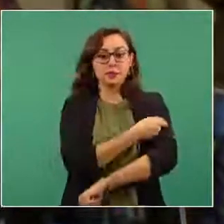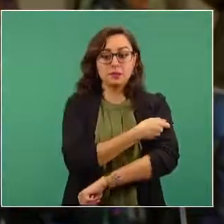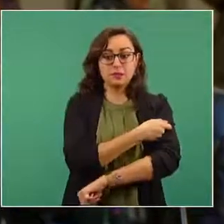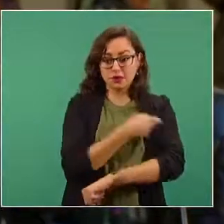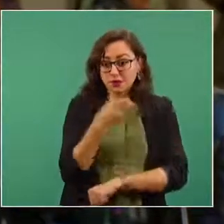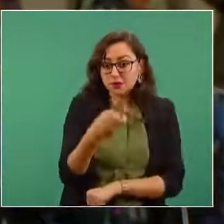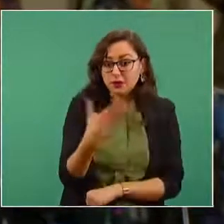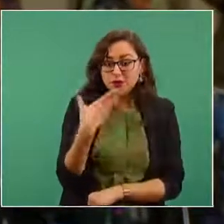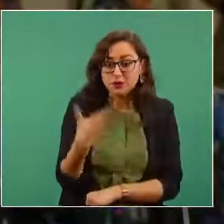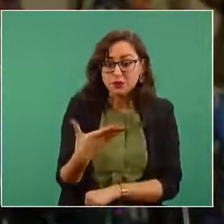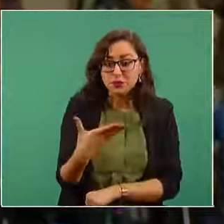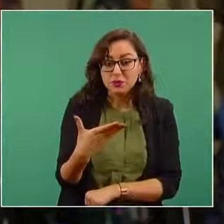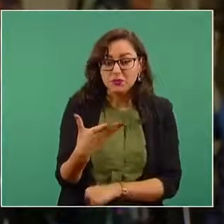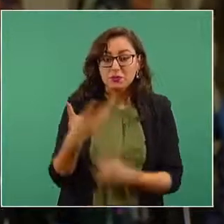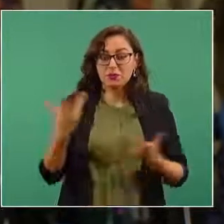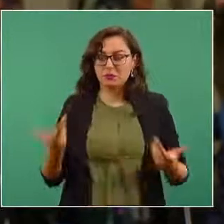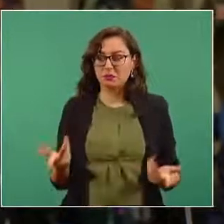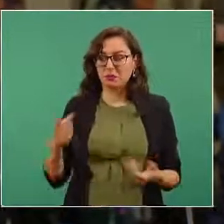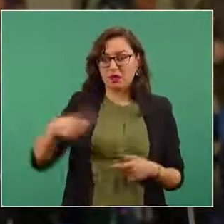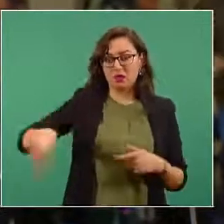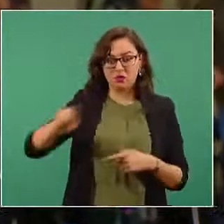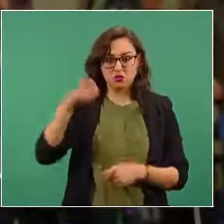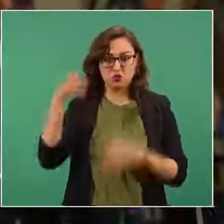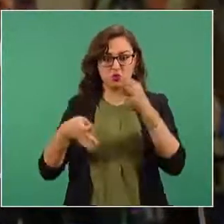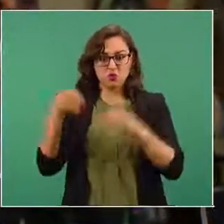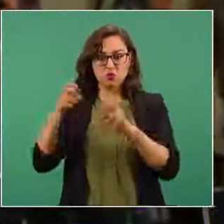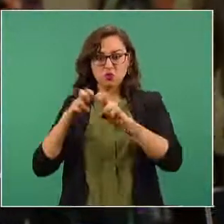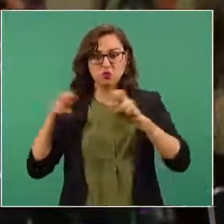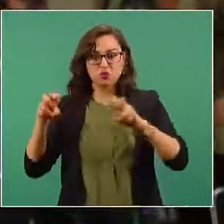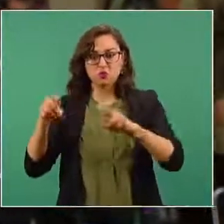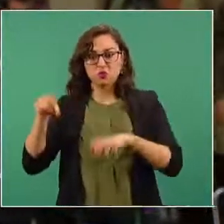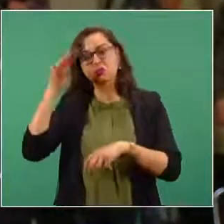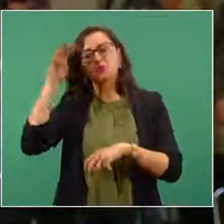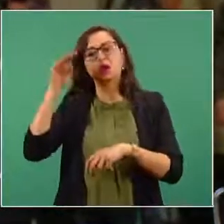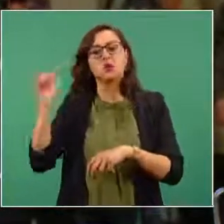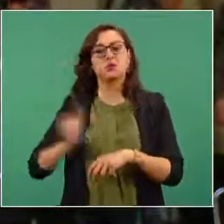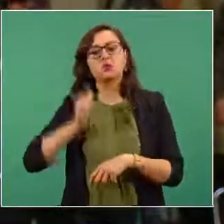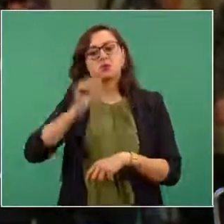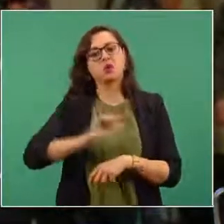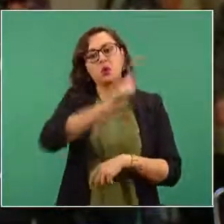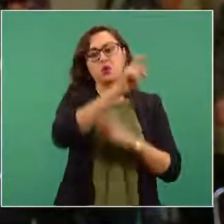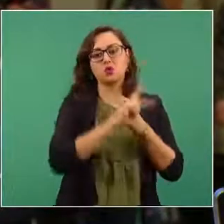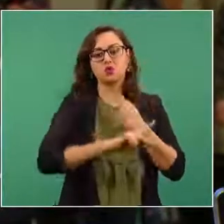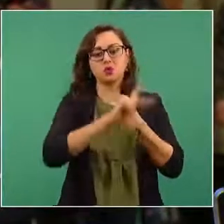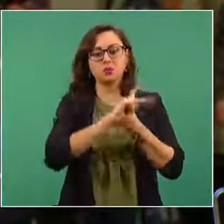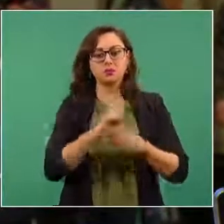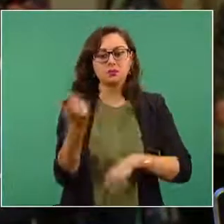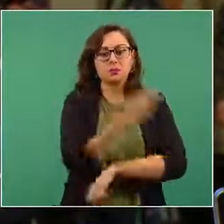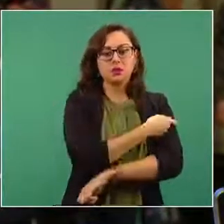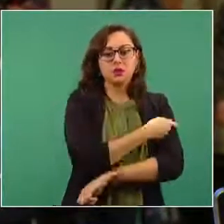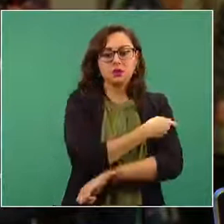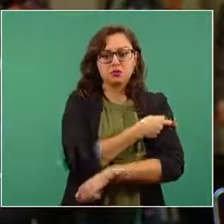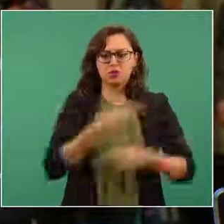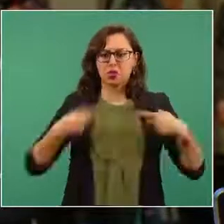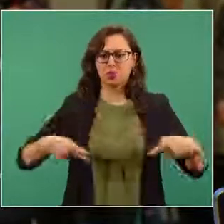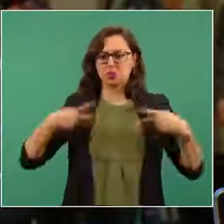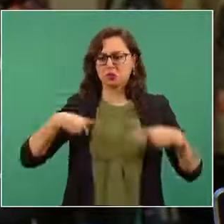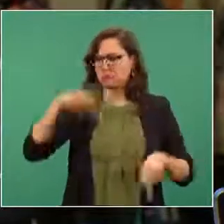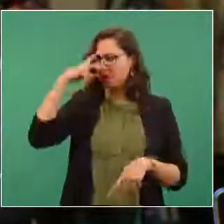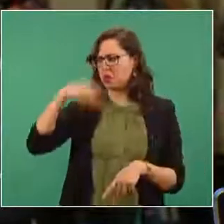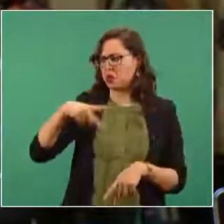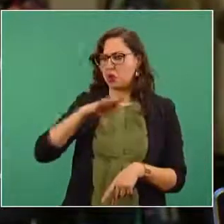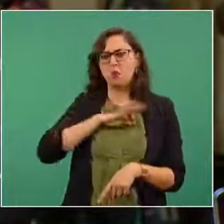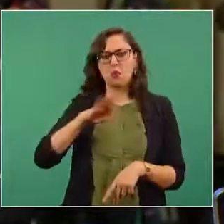más ministros de la Corte van a acudir a los consulados a tener vacunas, y si los mexicanos también se pueden acercar a